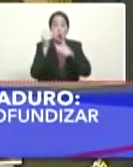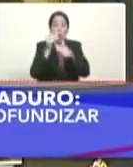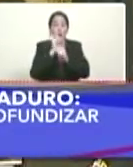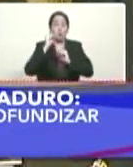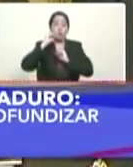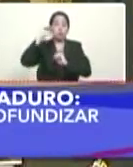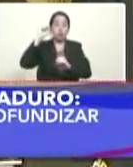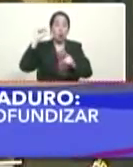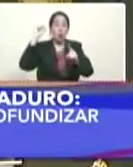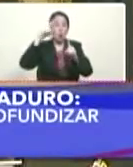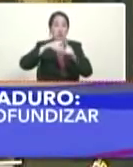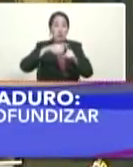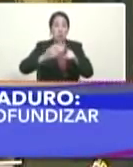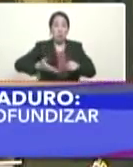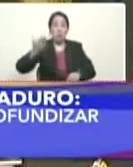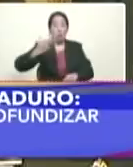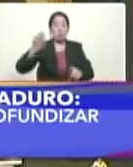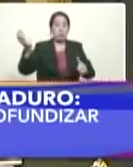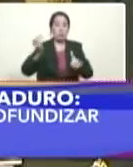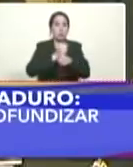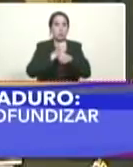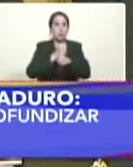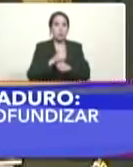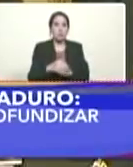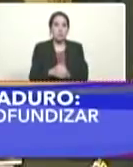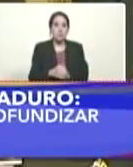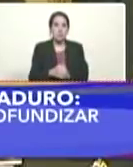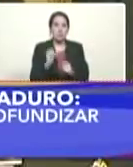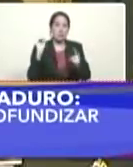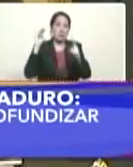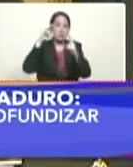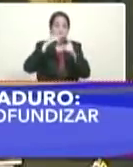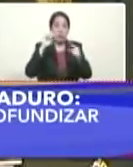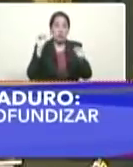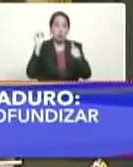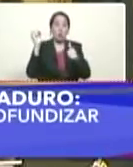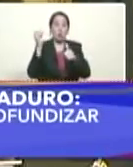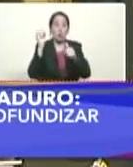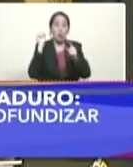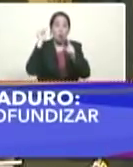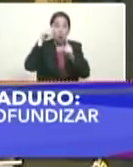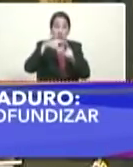concretos metas y objetivos concretos